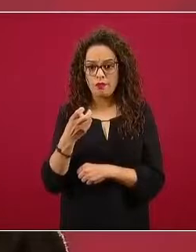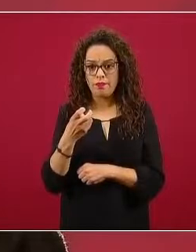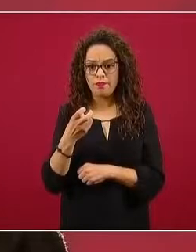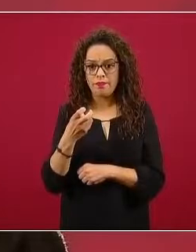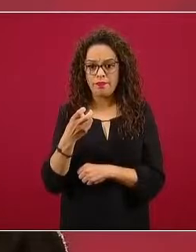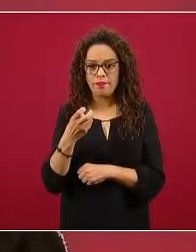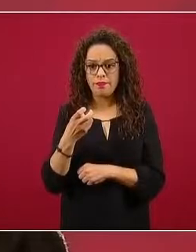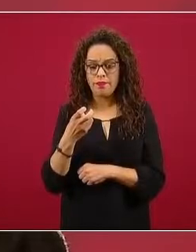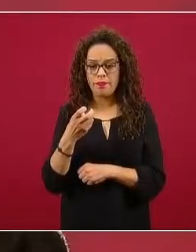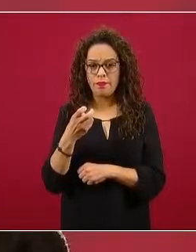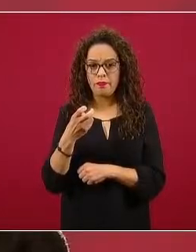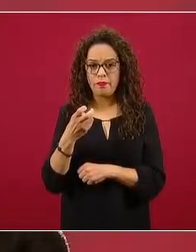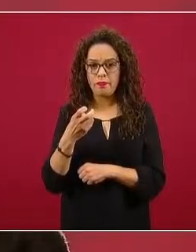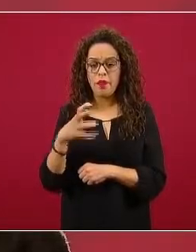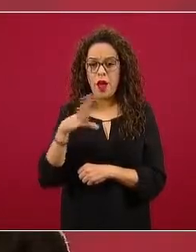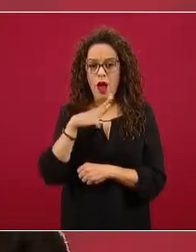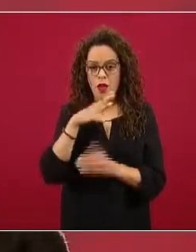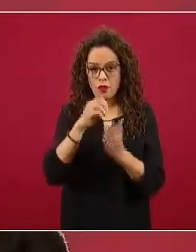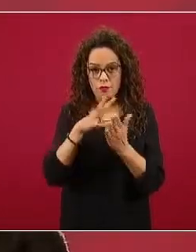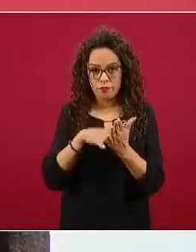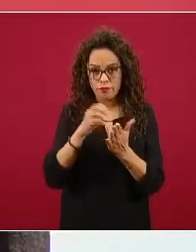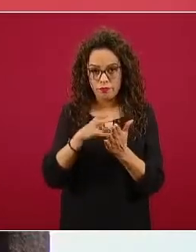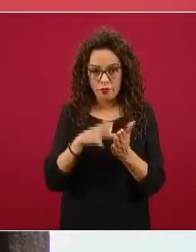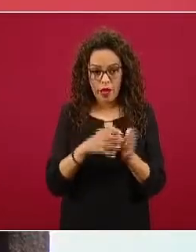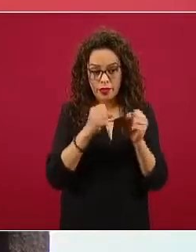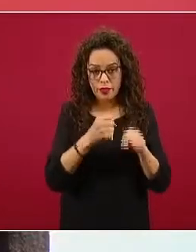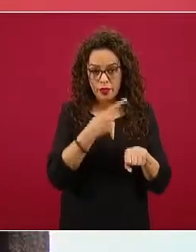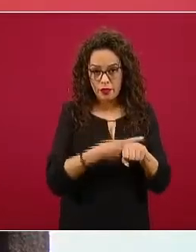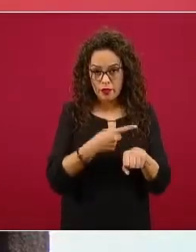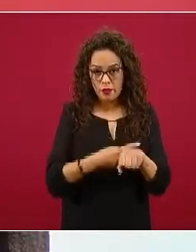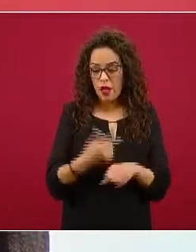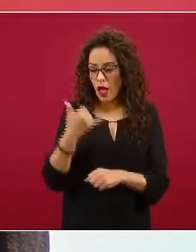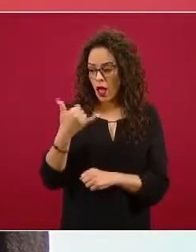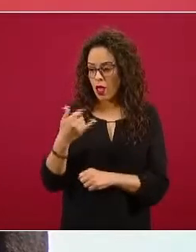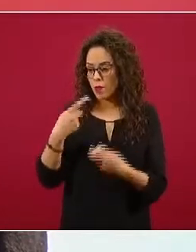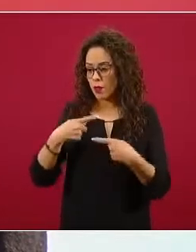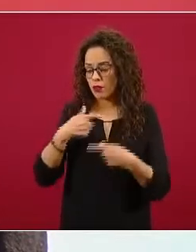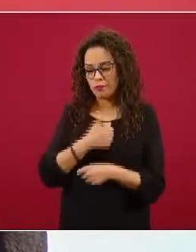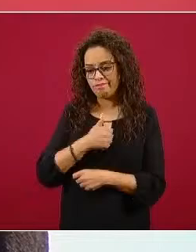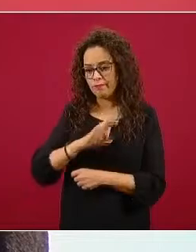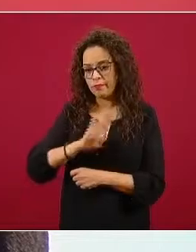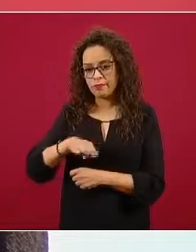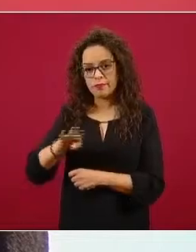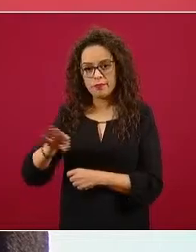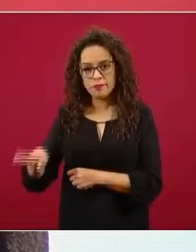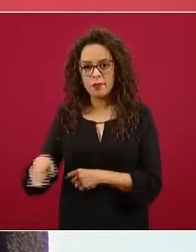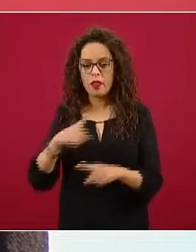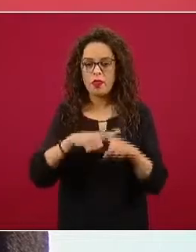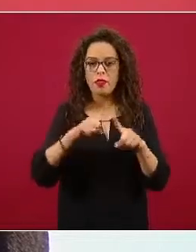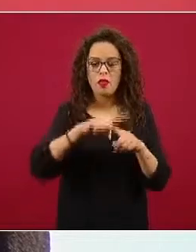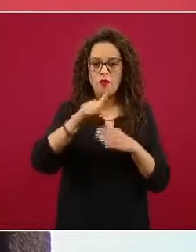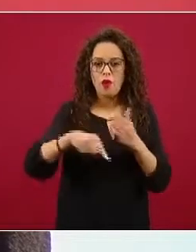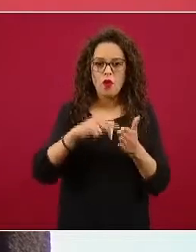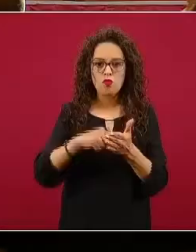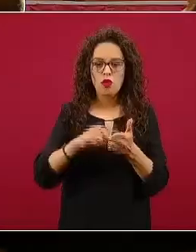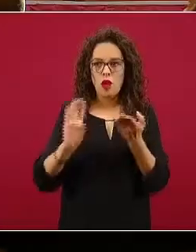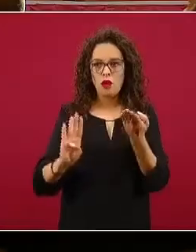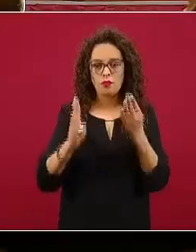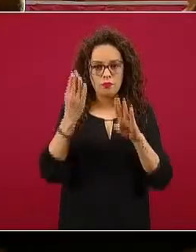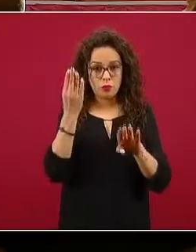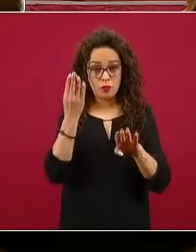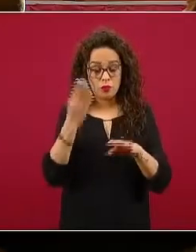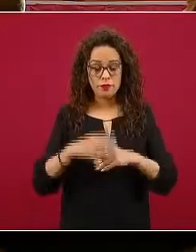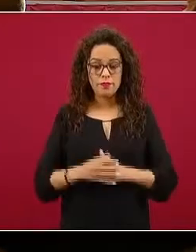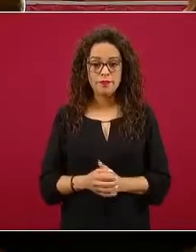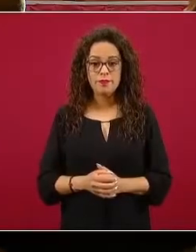la ocurrencia de casos registrados como de lamentables defunciones en varias regiones del mundo.